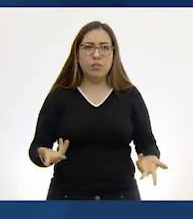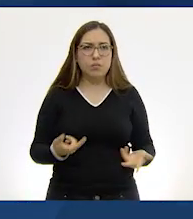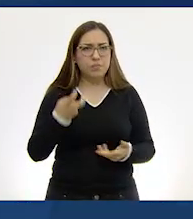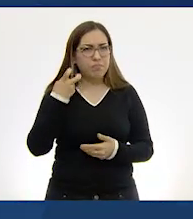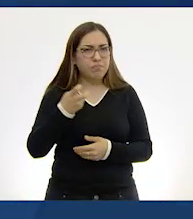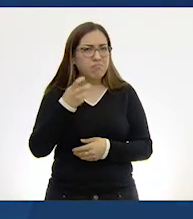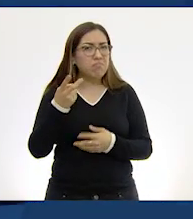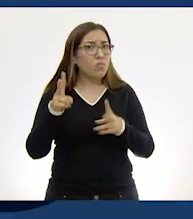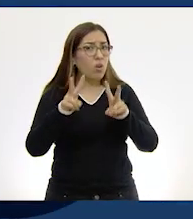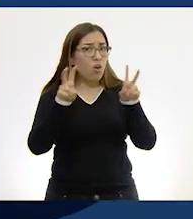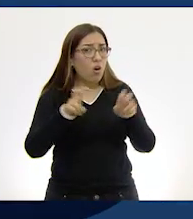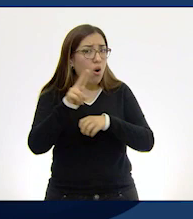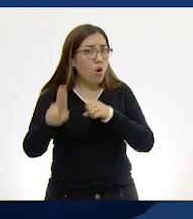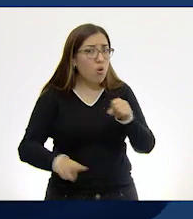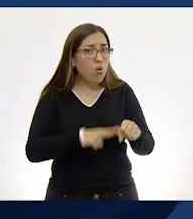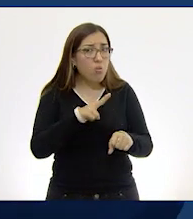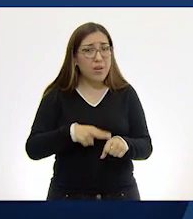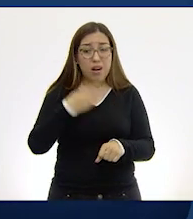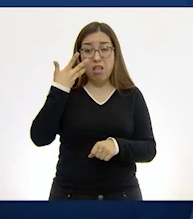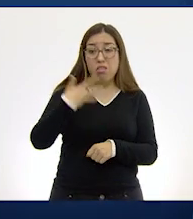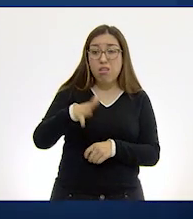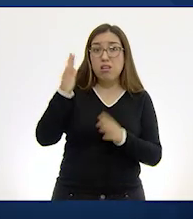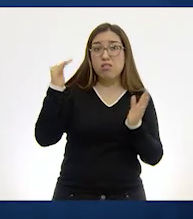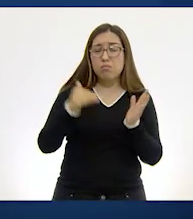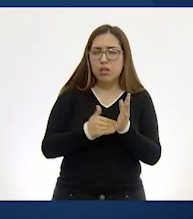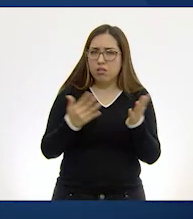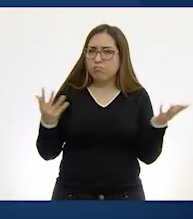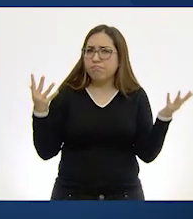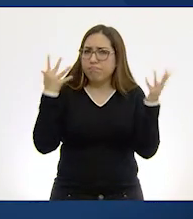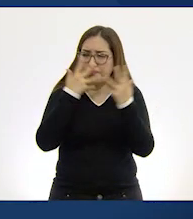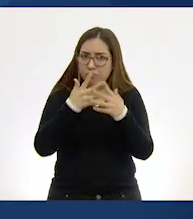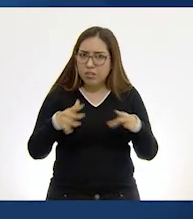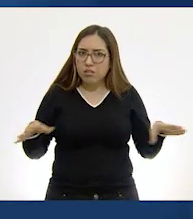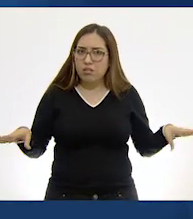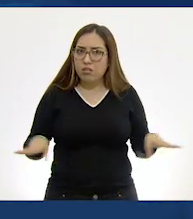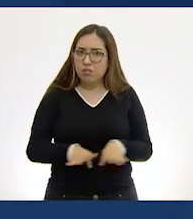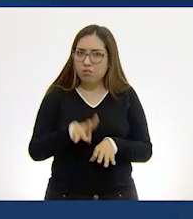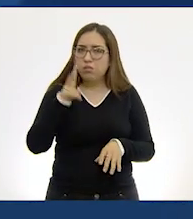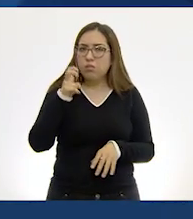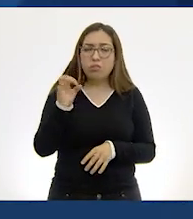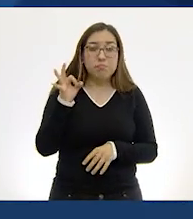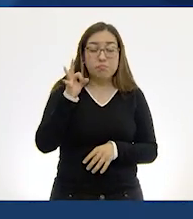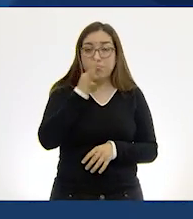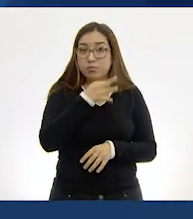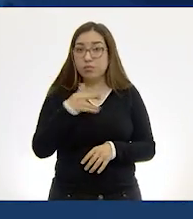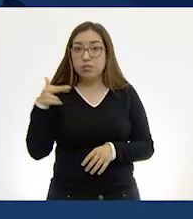tiempos normales en 10.000 años. De ese es el tamaño de la extinción.